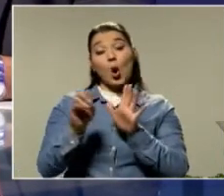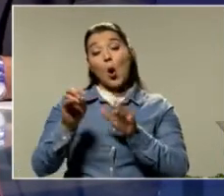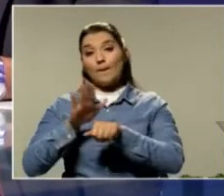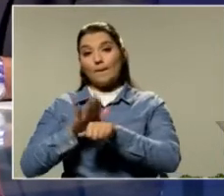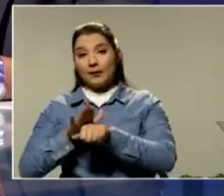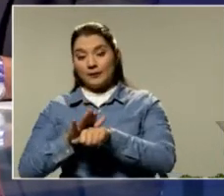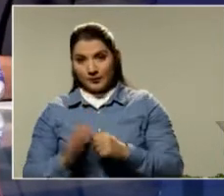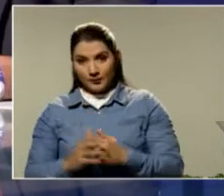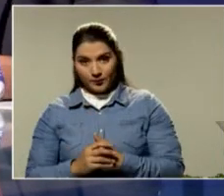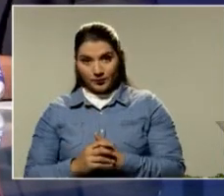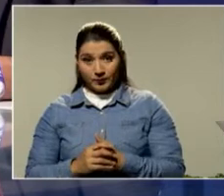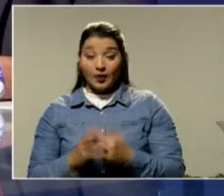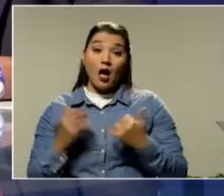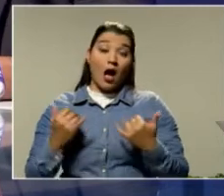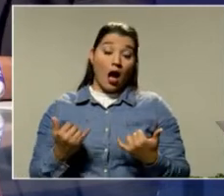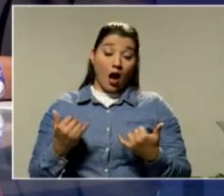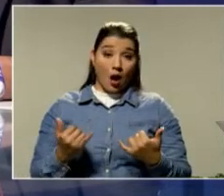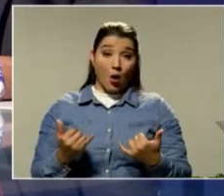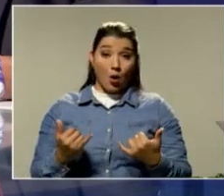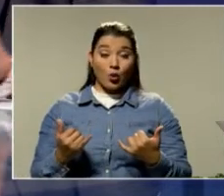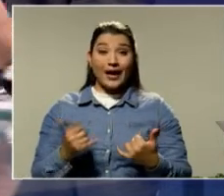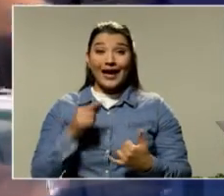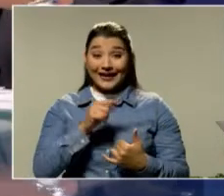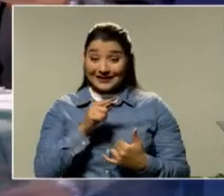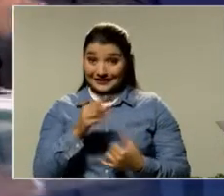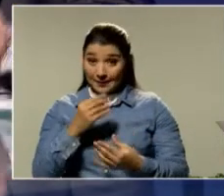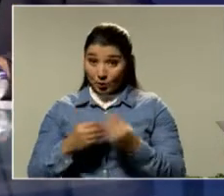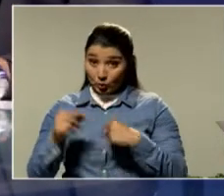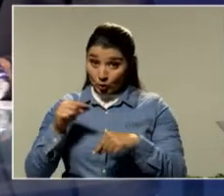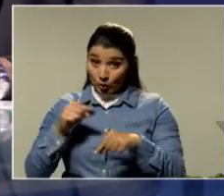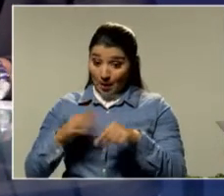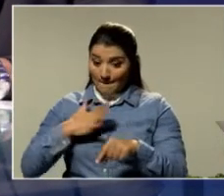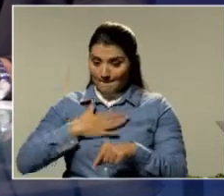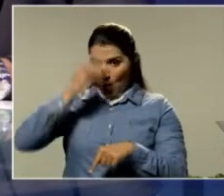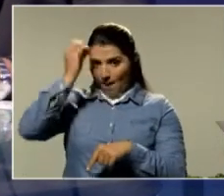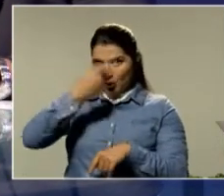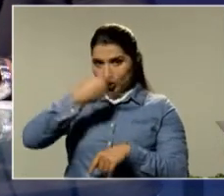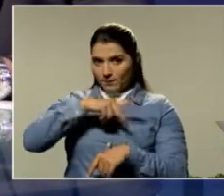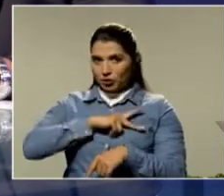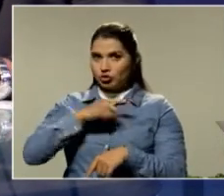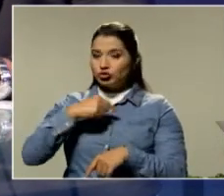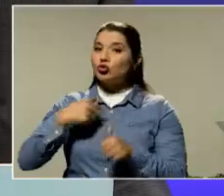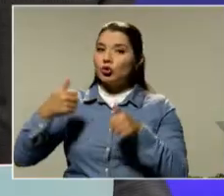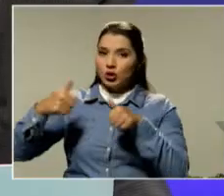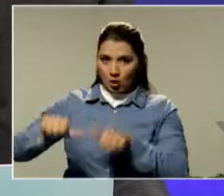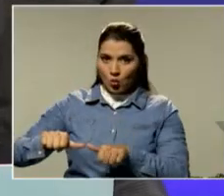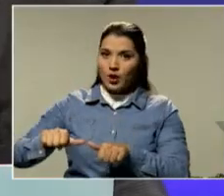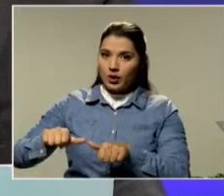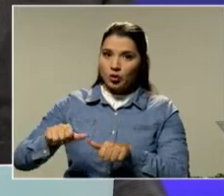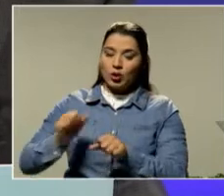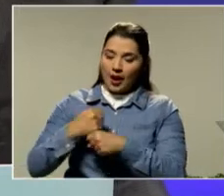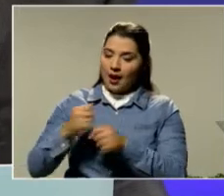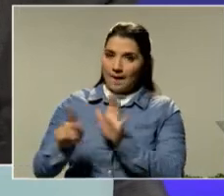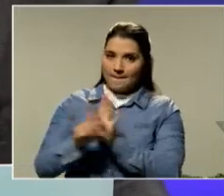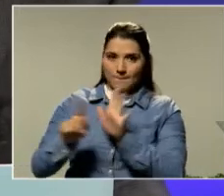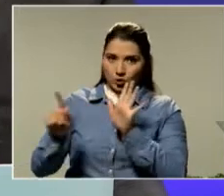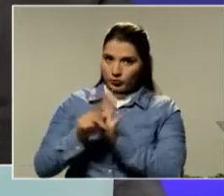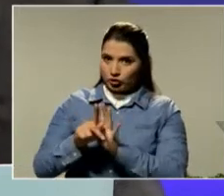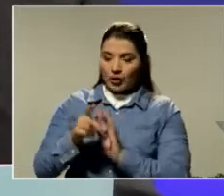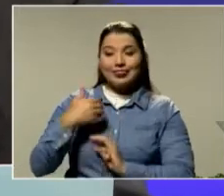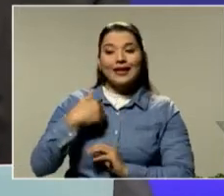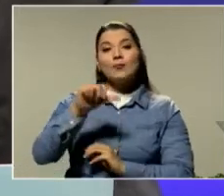En este caso, el clorpirifos, si me permite una opinión personal, sí. Yo estoy de acuerdo en que se prohíba. Hay otras alternativas que se